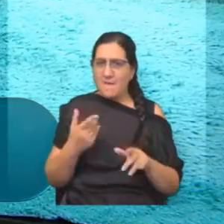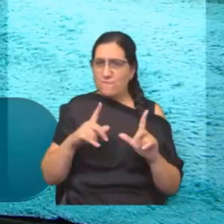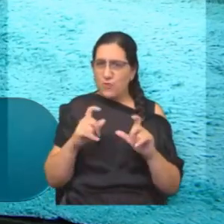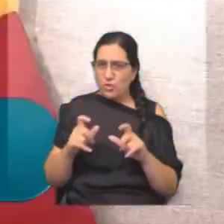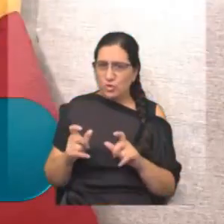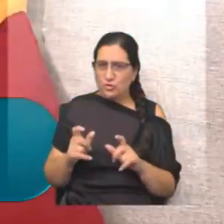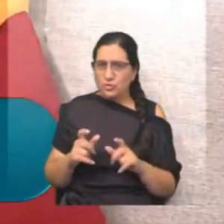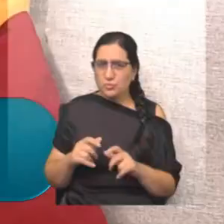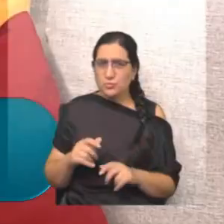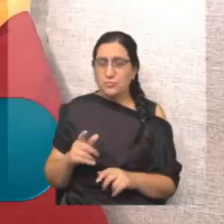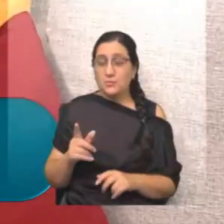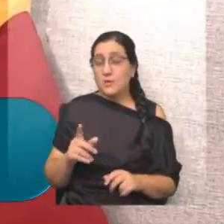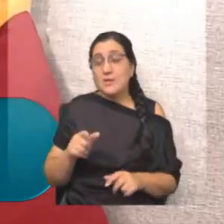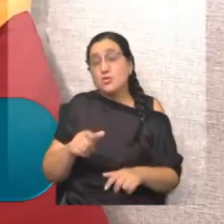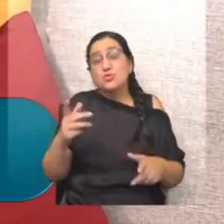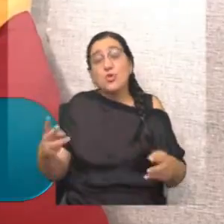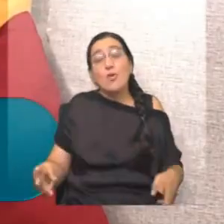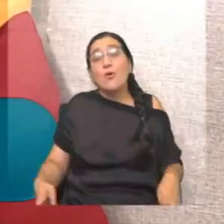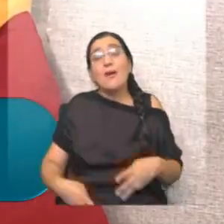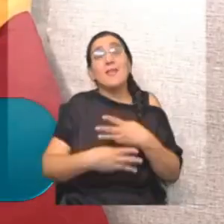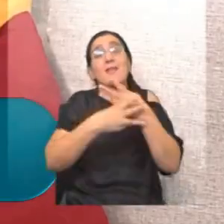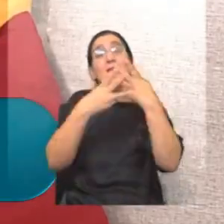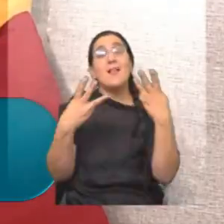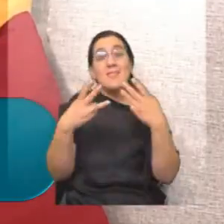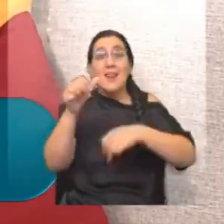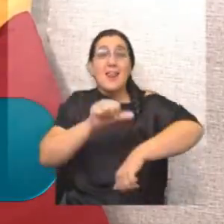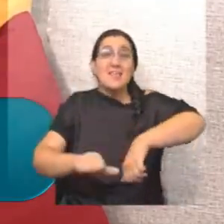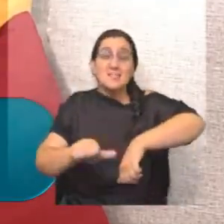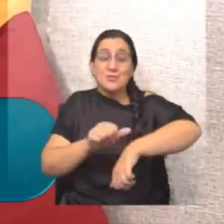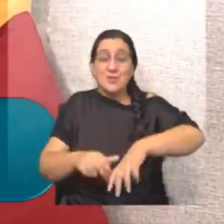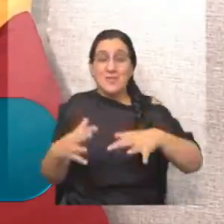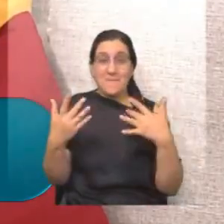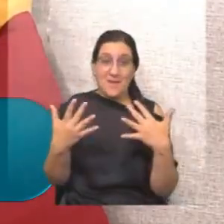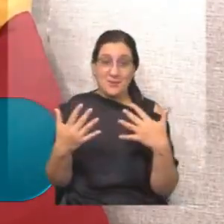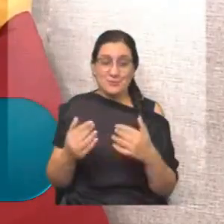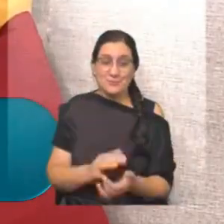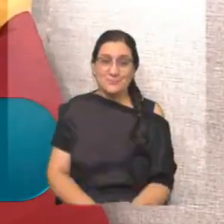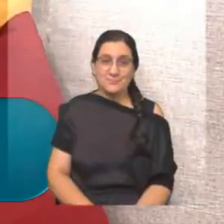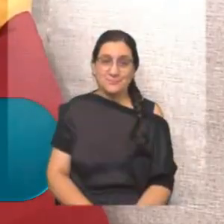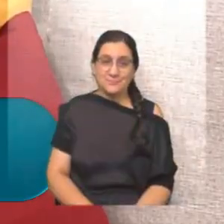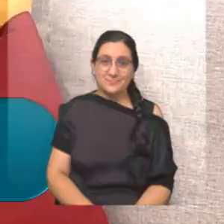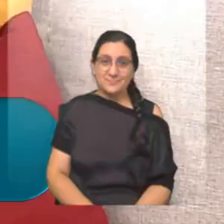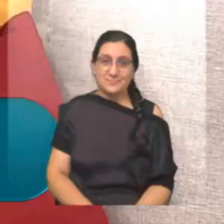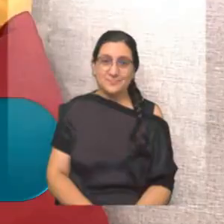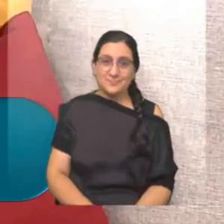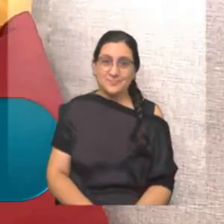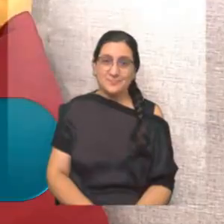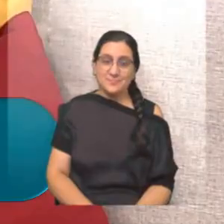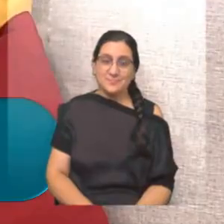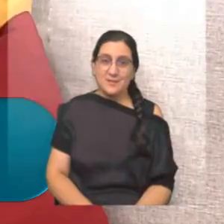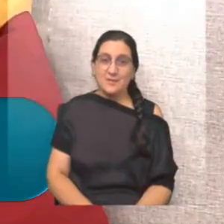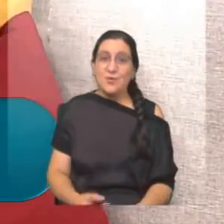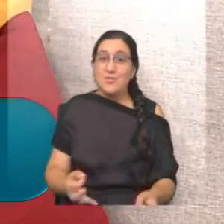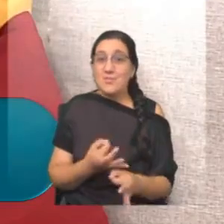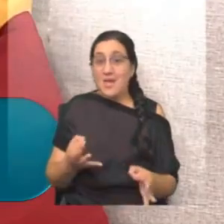las generalidades de las lesiones de la mano, ¿tá? Que todas tienen su abordaje fisioterapéutico, por supuesto. Lo ideal es